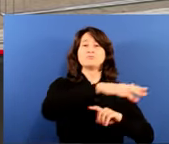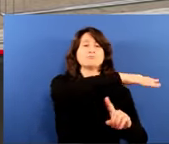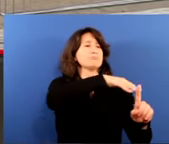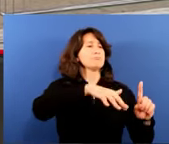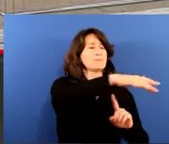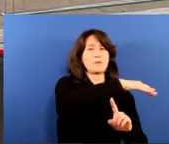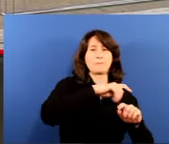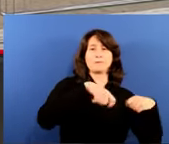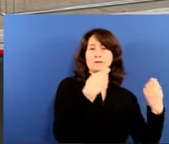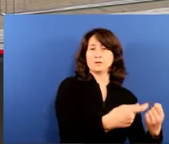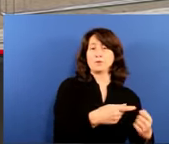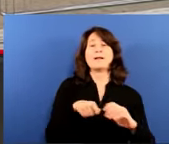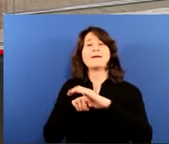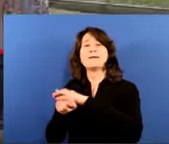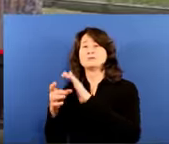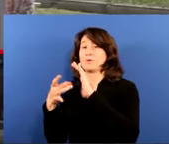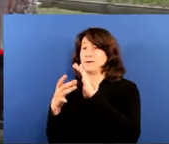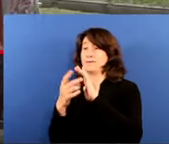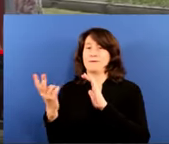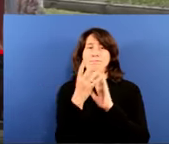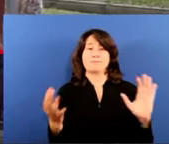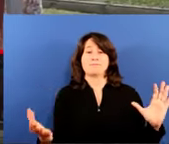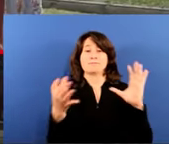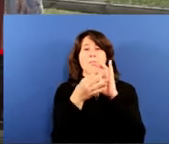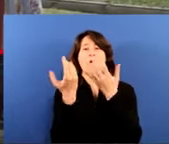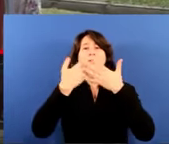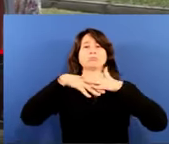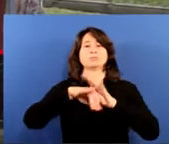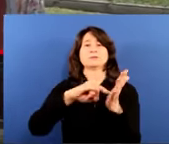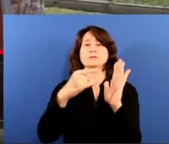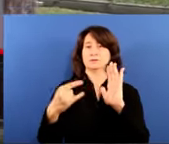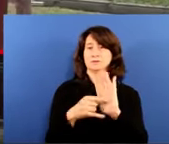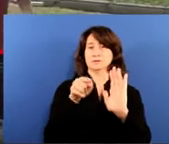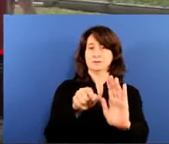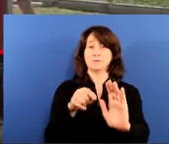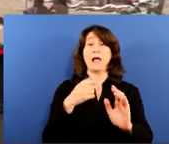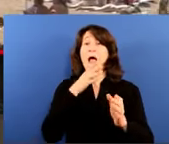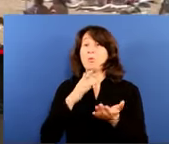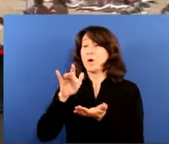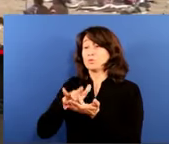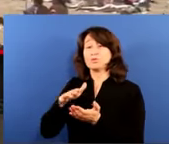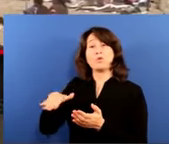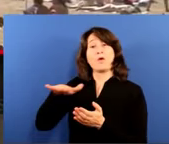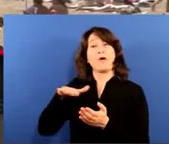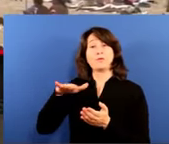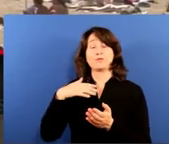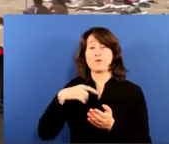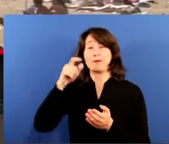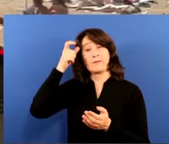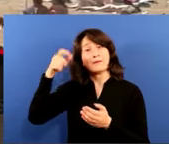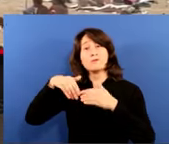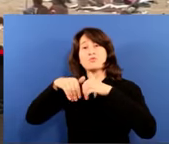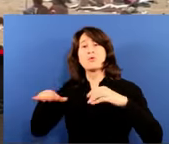ISO 9001 y 14001. Asimismo, la Diputación Foral de Vizcaya ha ampliado el convenio a suscribir con la Fundación